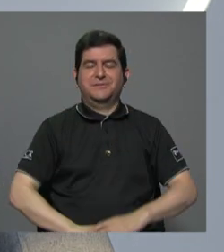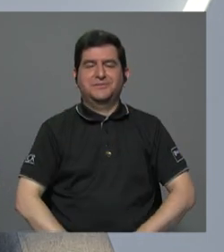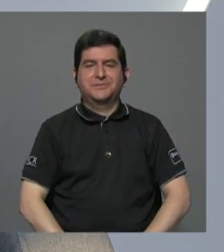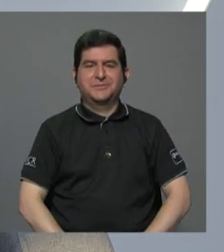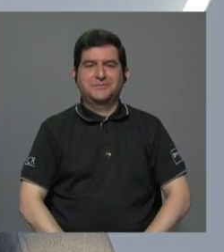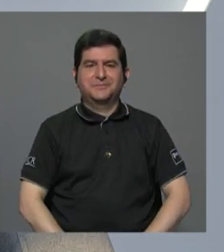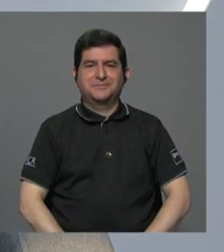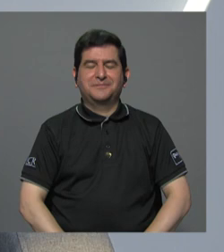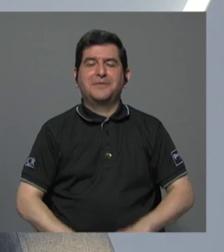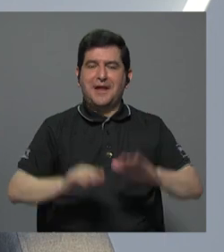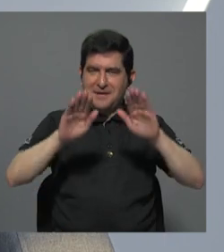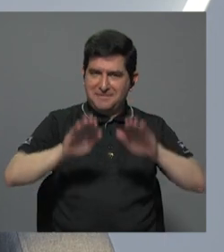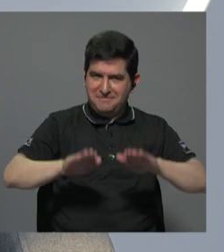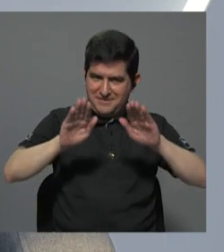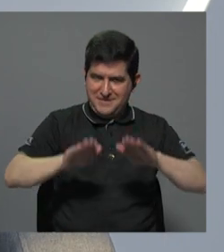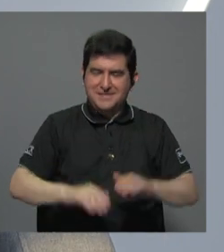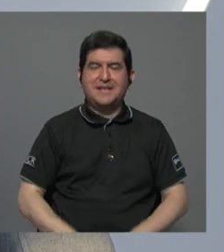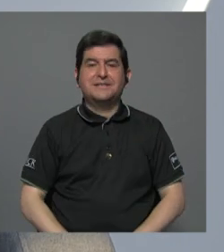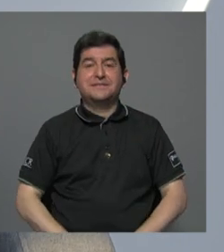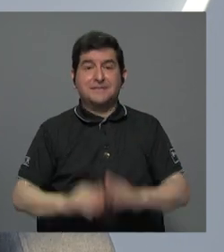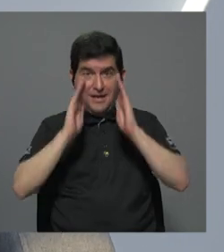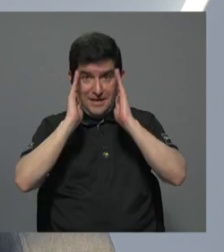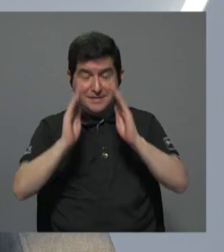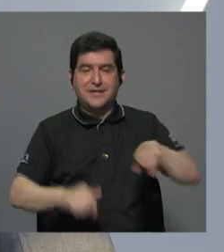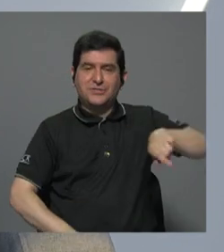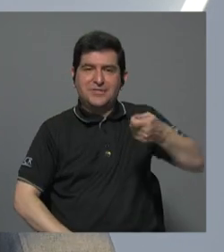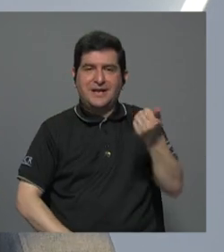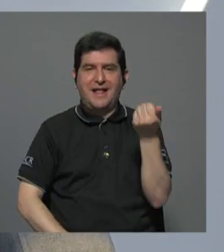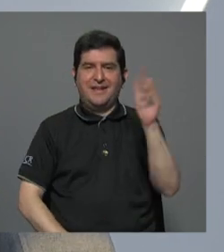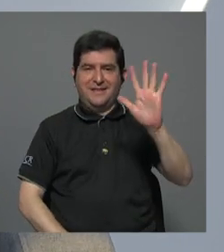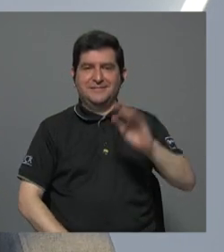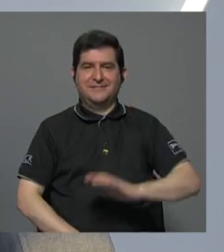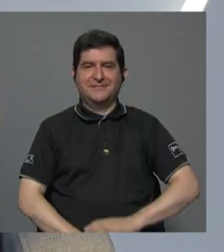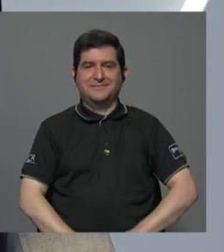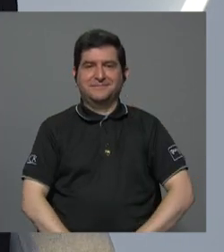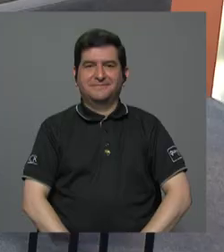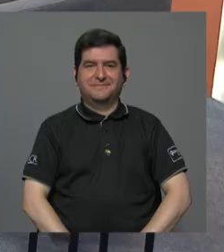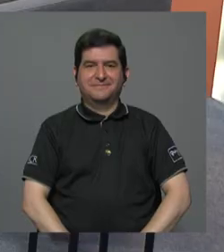bueno que descansen y mantengan seco cada 15